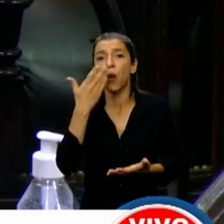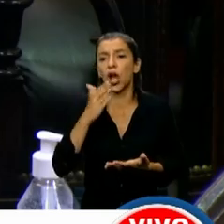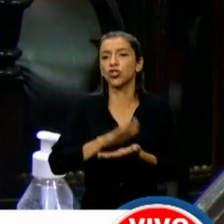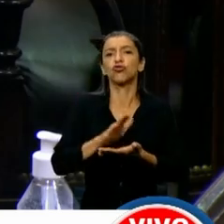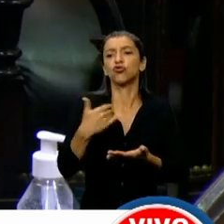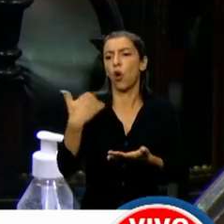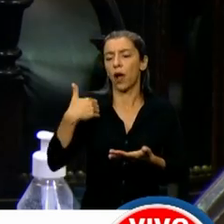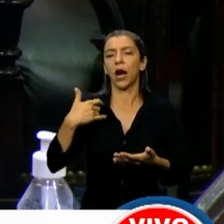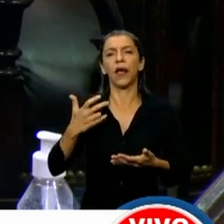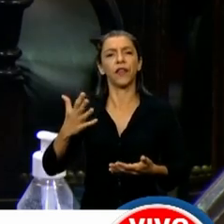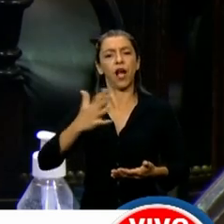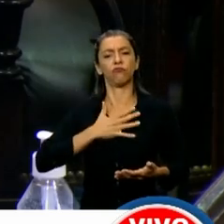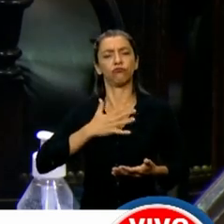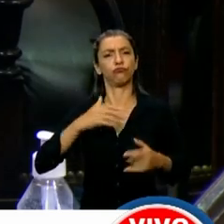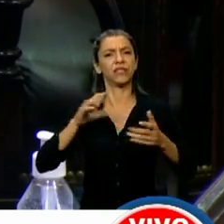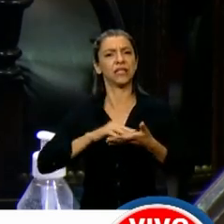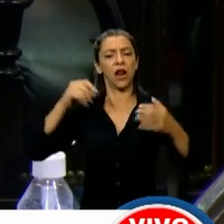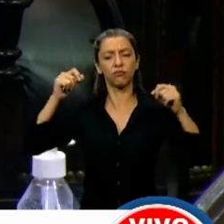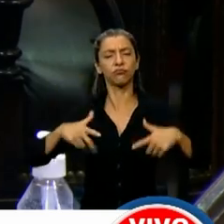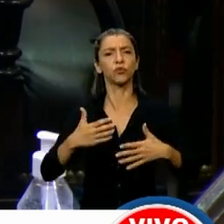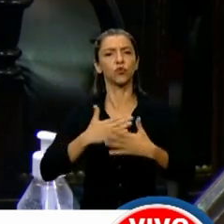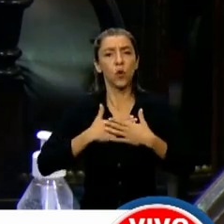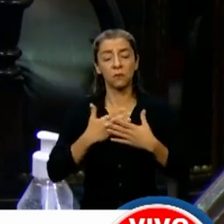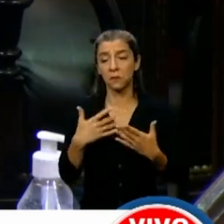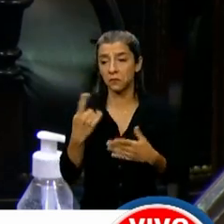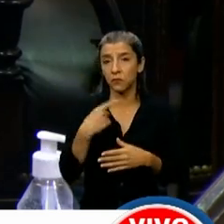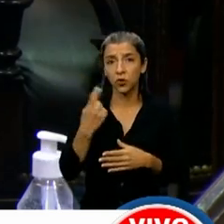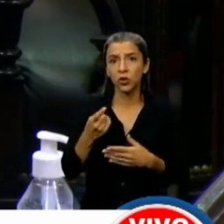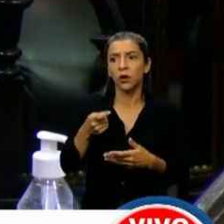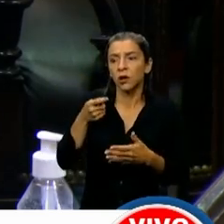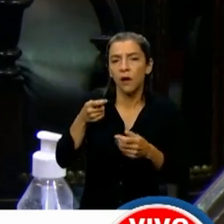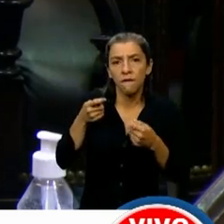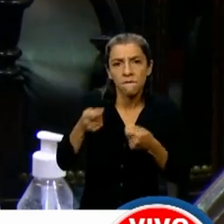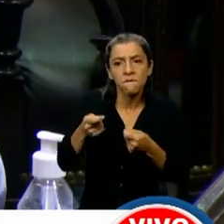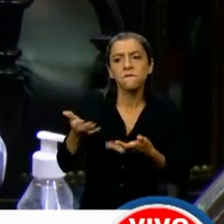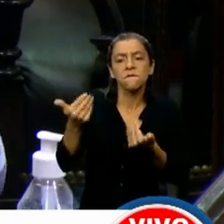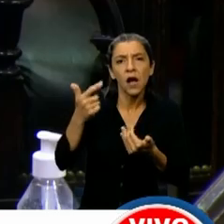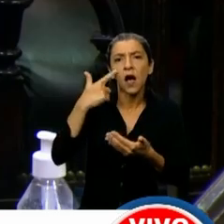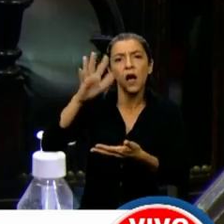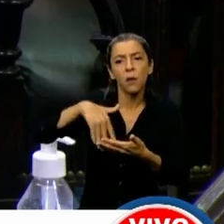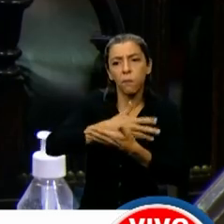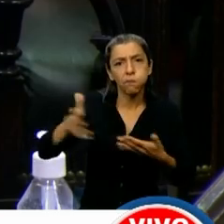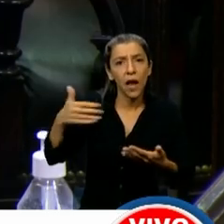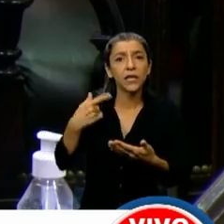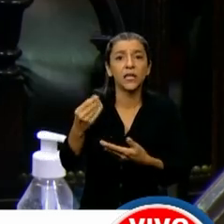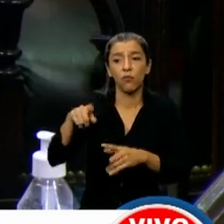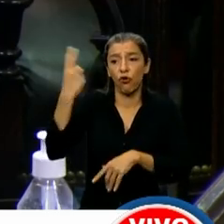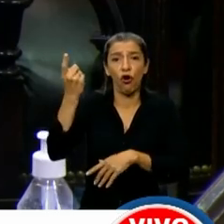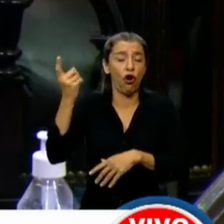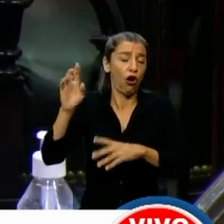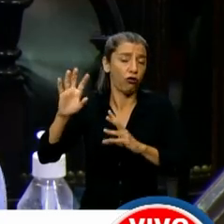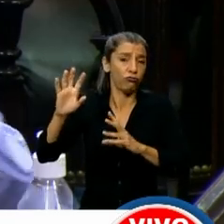y tuvimos que insistir en una planilla con fondos que supuestamente venían de organismos multilaterales y no nos lo informaban